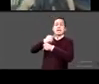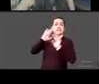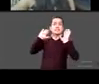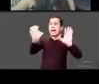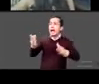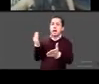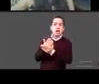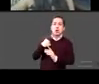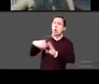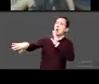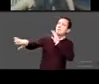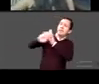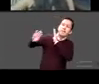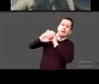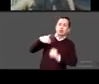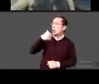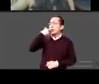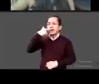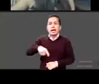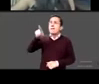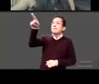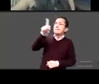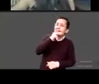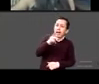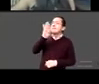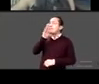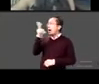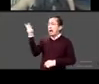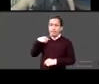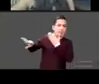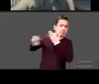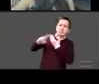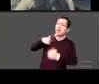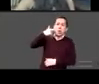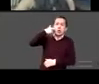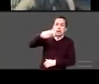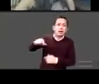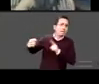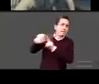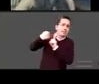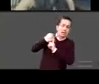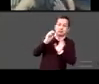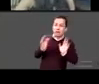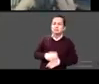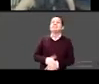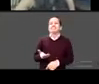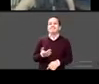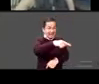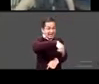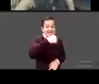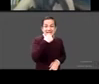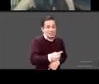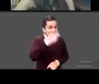mamás, mis cuidadores me traten así. Y incluso ellos saben que los papás y mamás necesitan información de cómo dejar